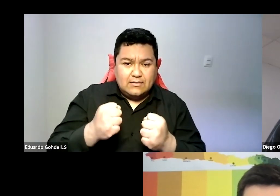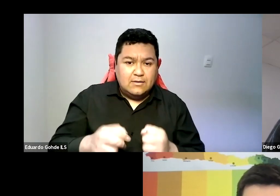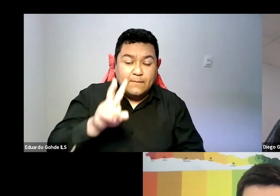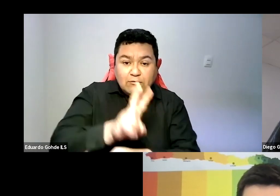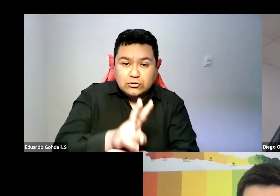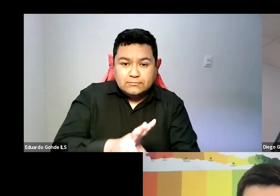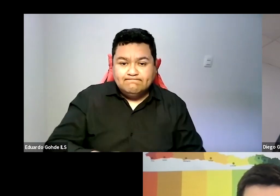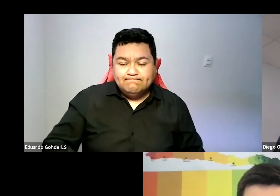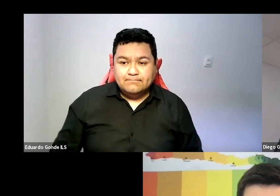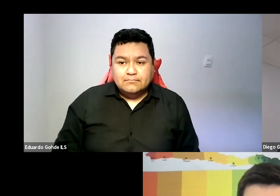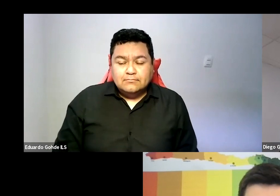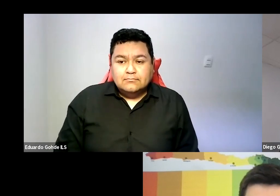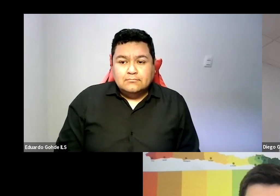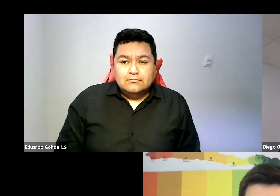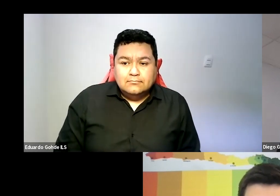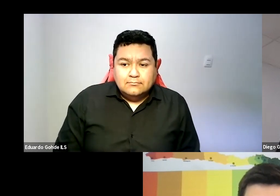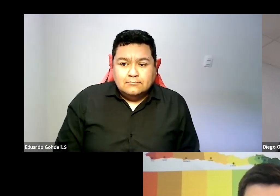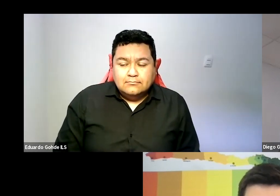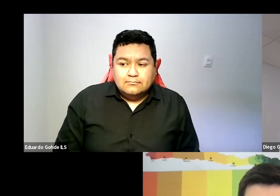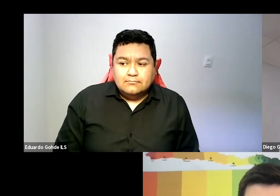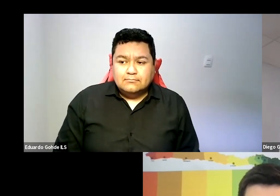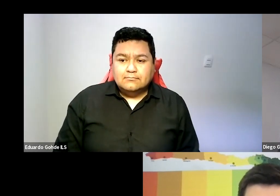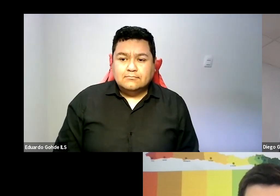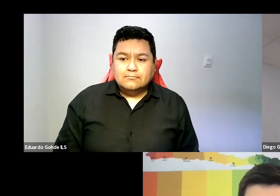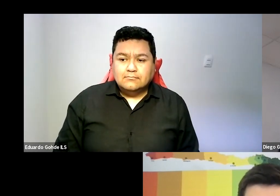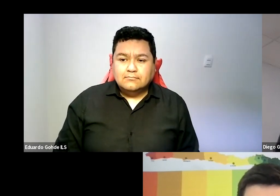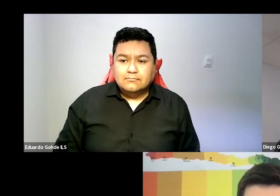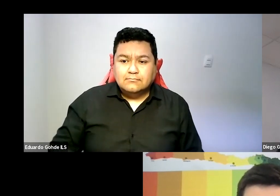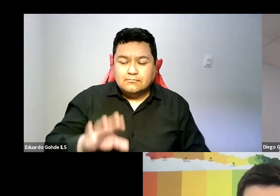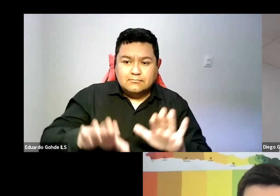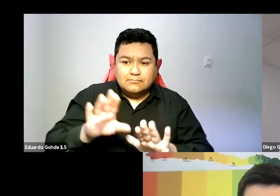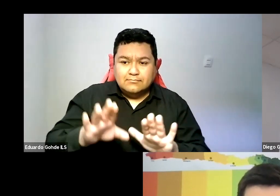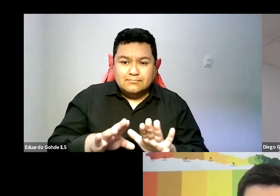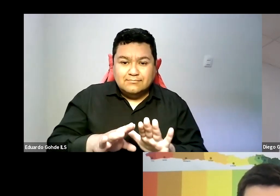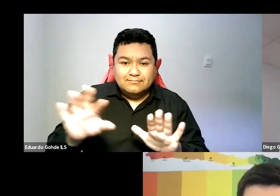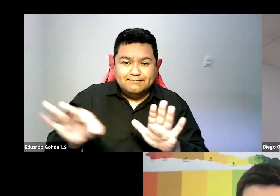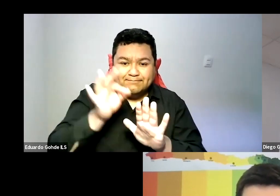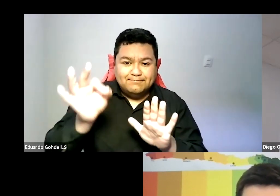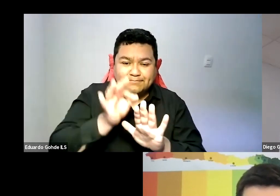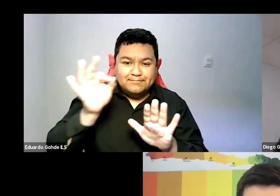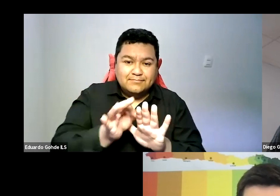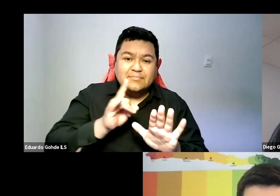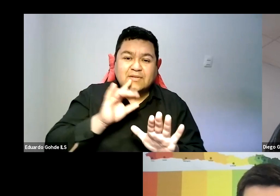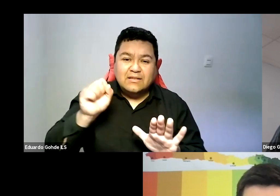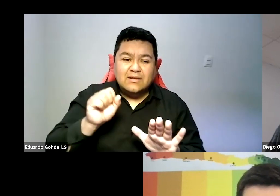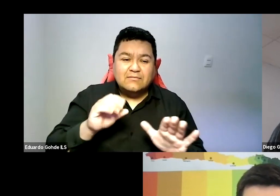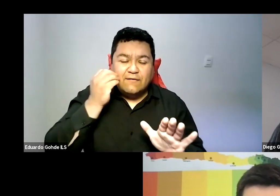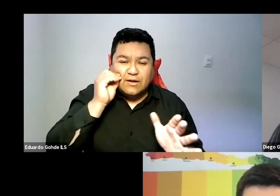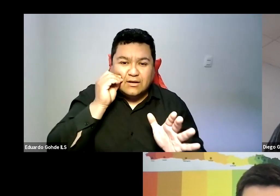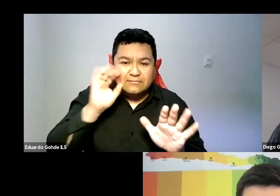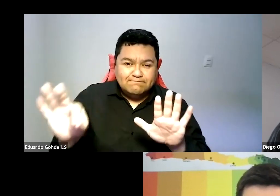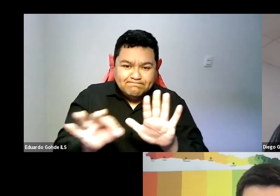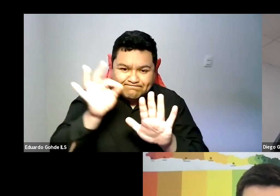una guía como si fuera una costura invisible, ¿no? Esa que nuestras tías abuelas sabían hacer,